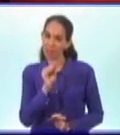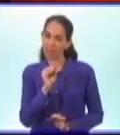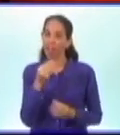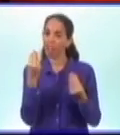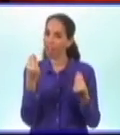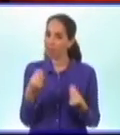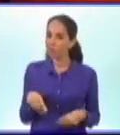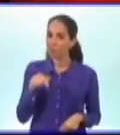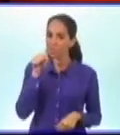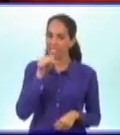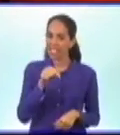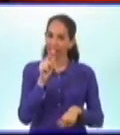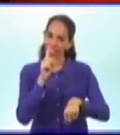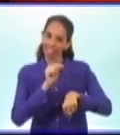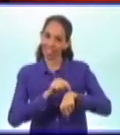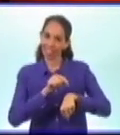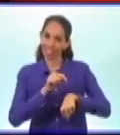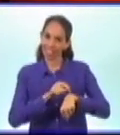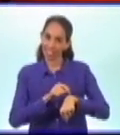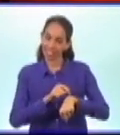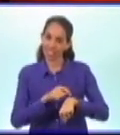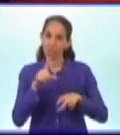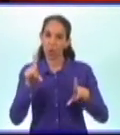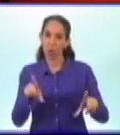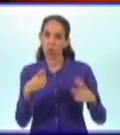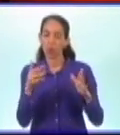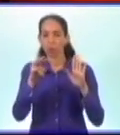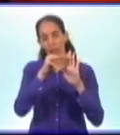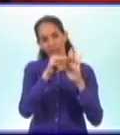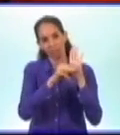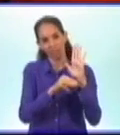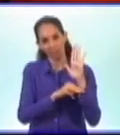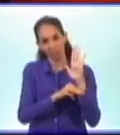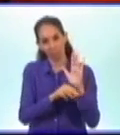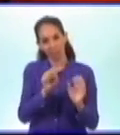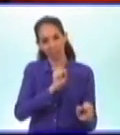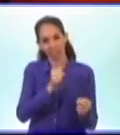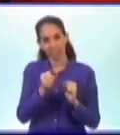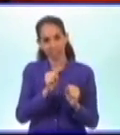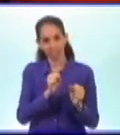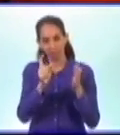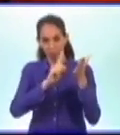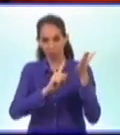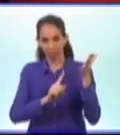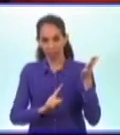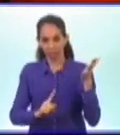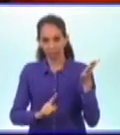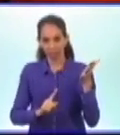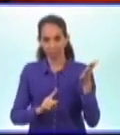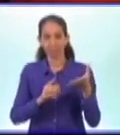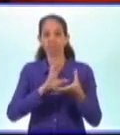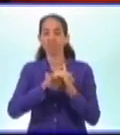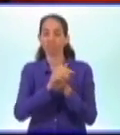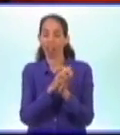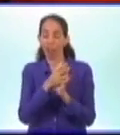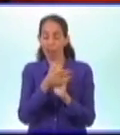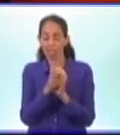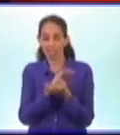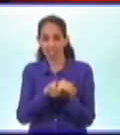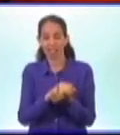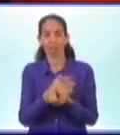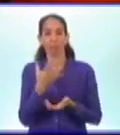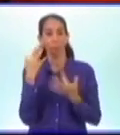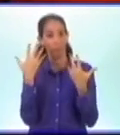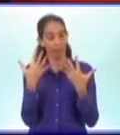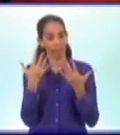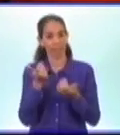en casa y pon en práctica las medidas de ahorro, cumple con las medidas higiénicas que han sido emitidas por nuestro Ministerio de Salud Pública,